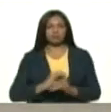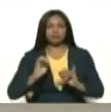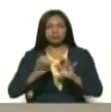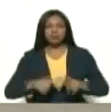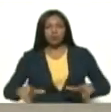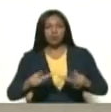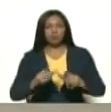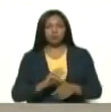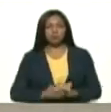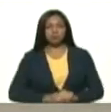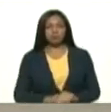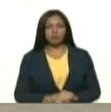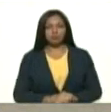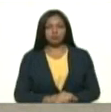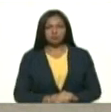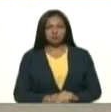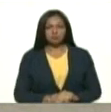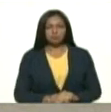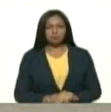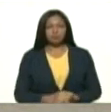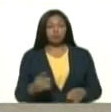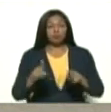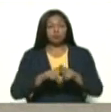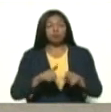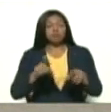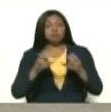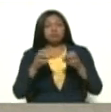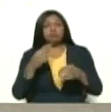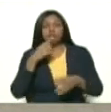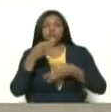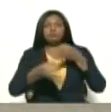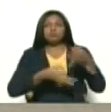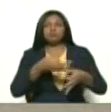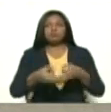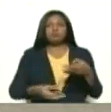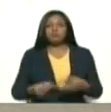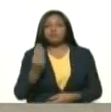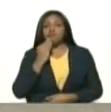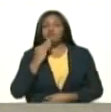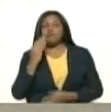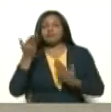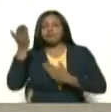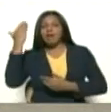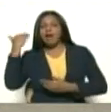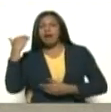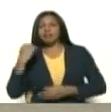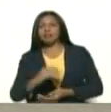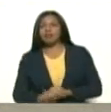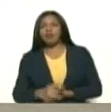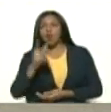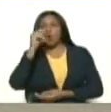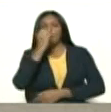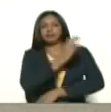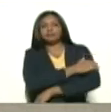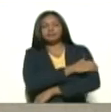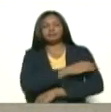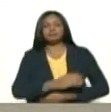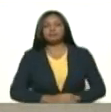mismo, lo que, como yo dije ayer, el bobolongo de entonces, Pedro Carmona